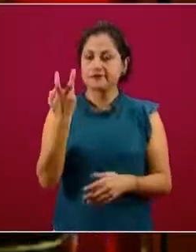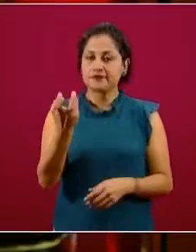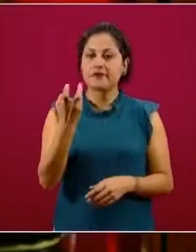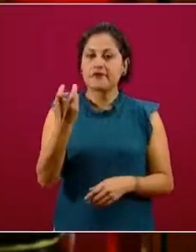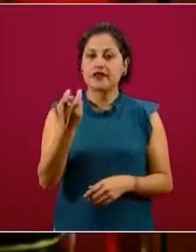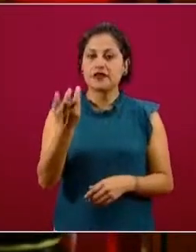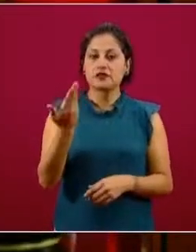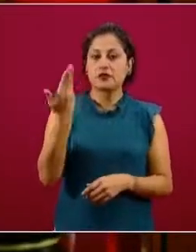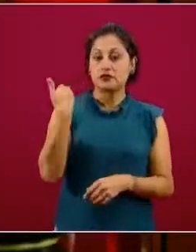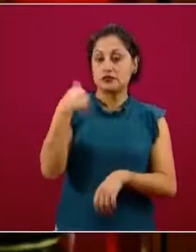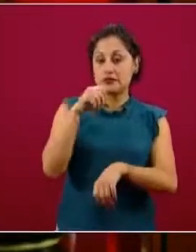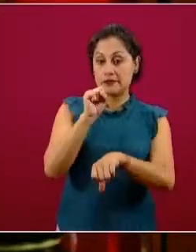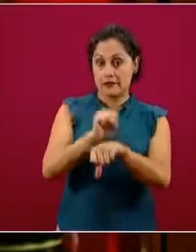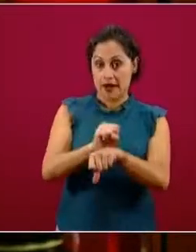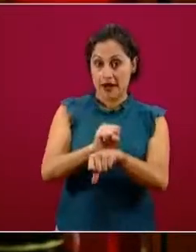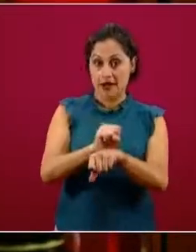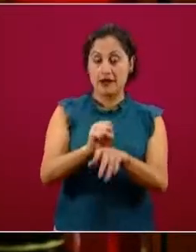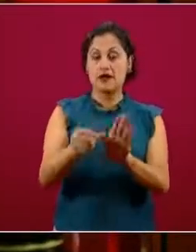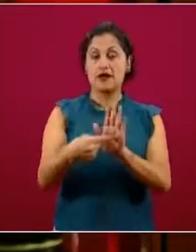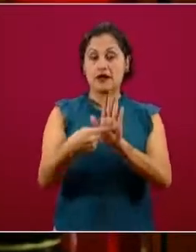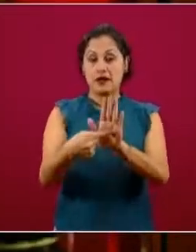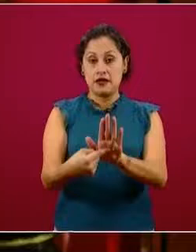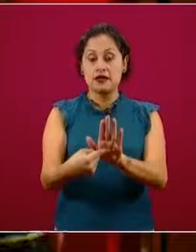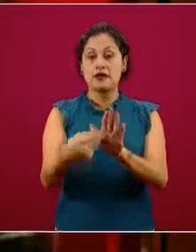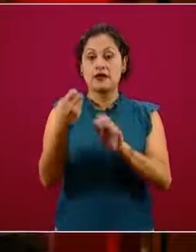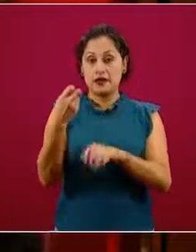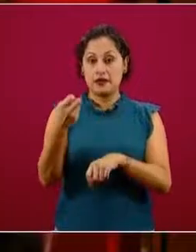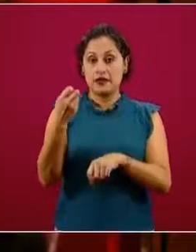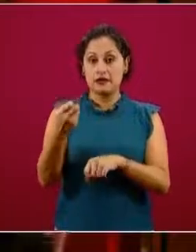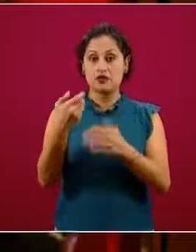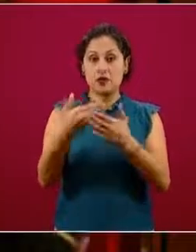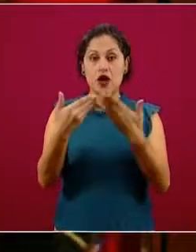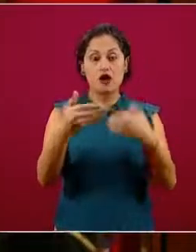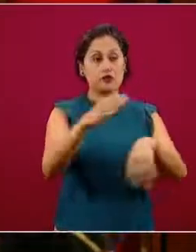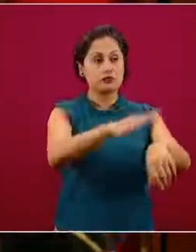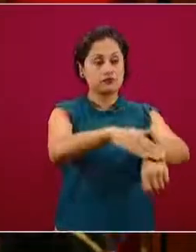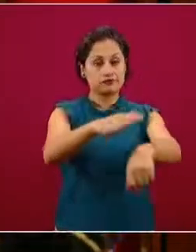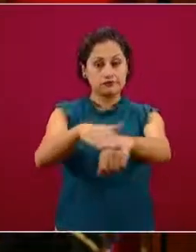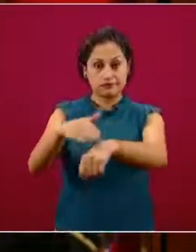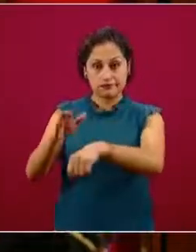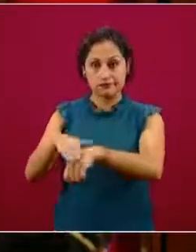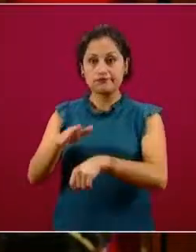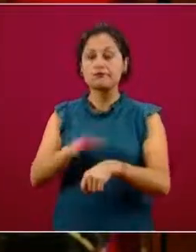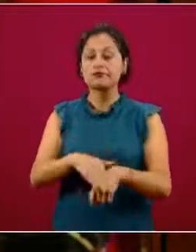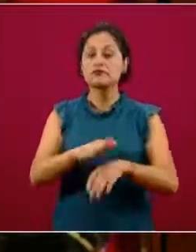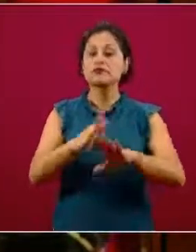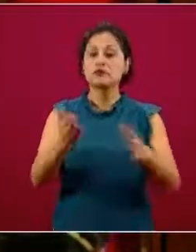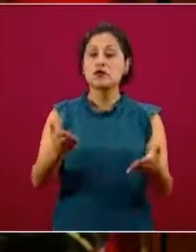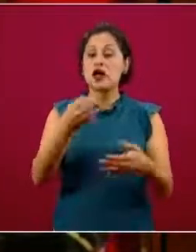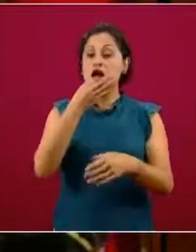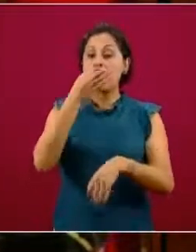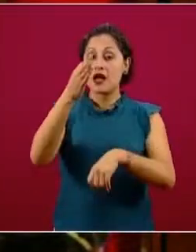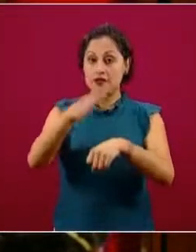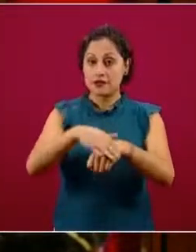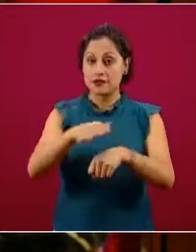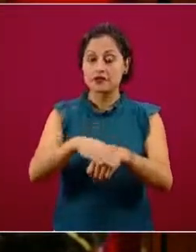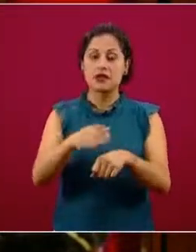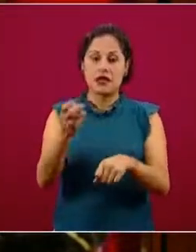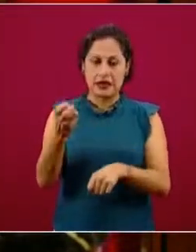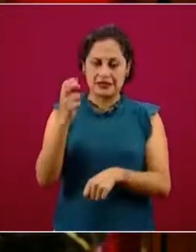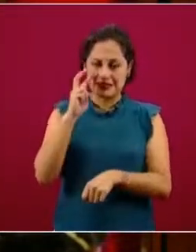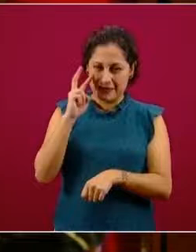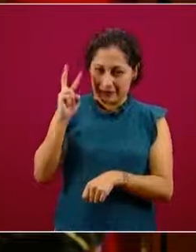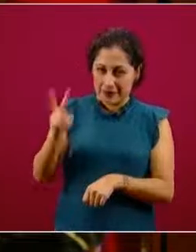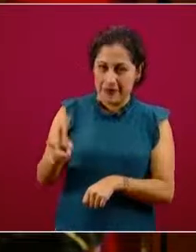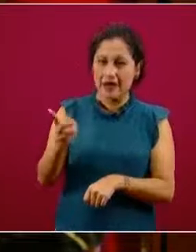reporte anterior se modificara el esfuerzo que hacen los usuarios de una plataforma, que se puede